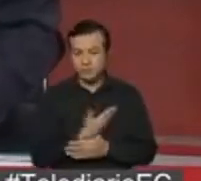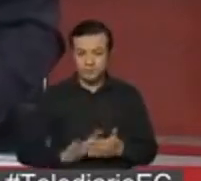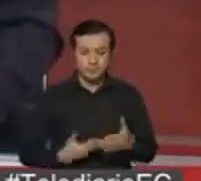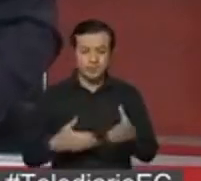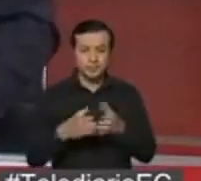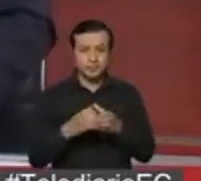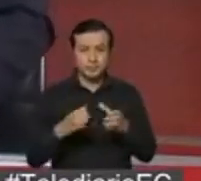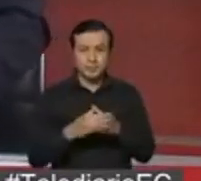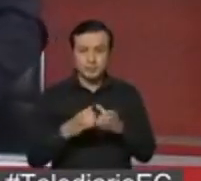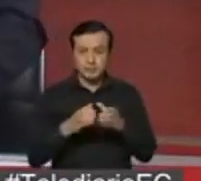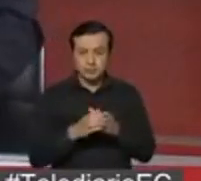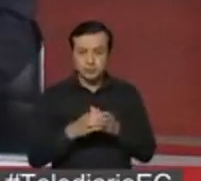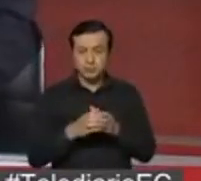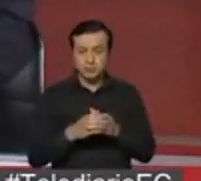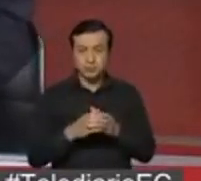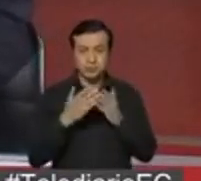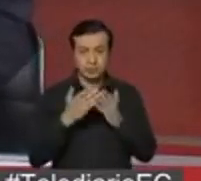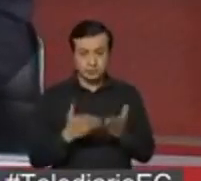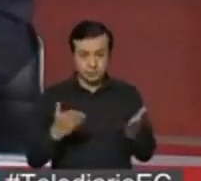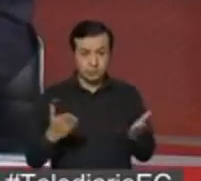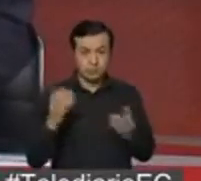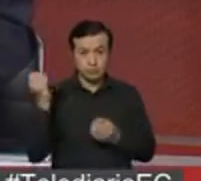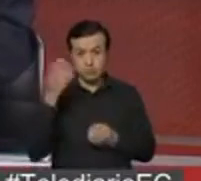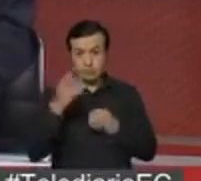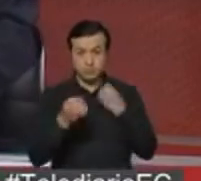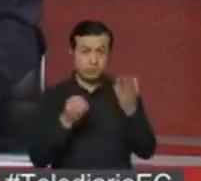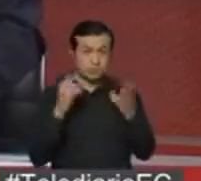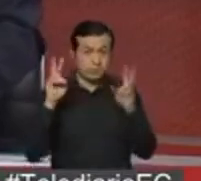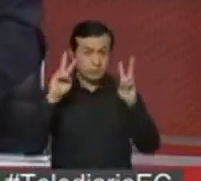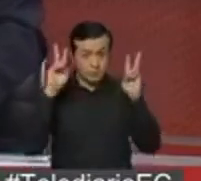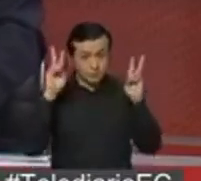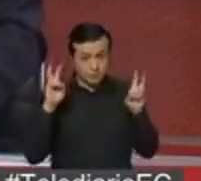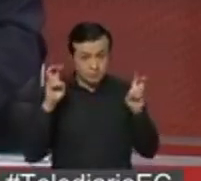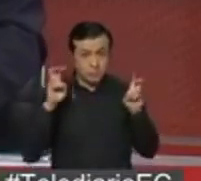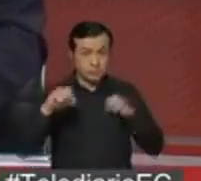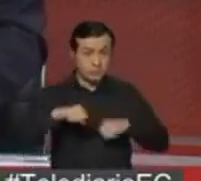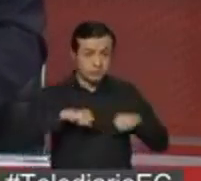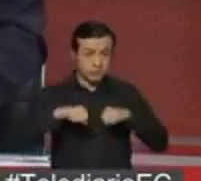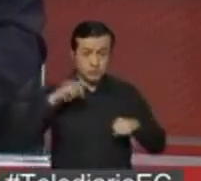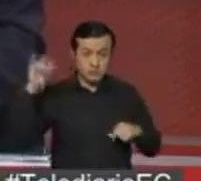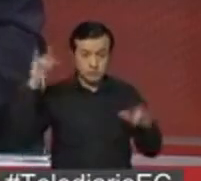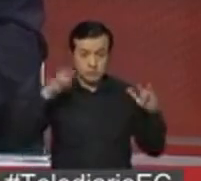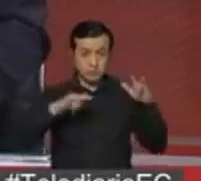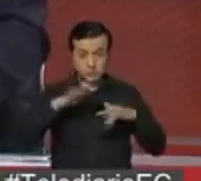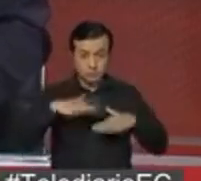Asociación de Aerolíneas del Ecuador, por ofrecernos información relacionada a la operación aérea